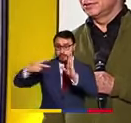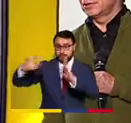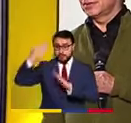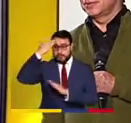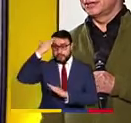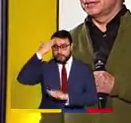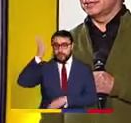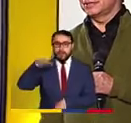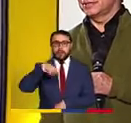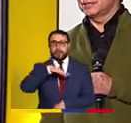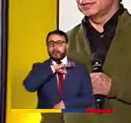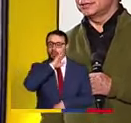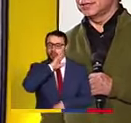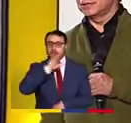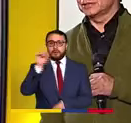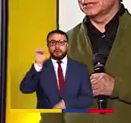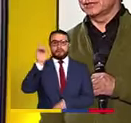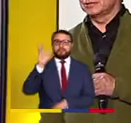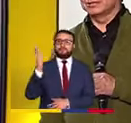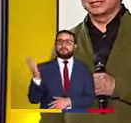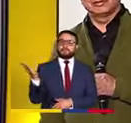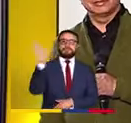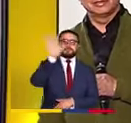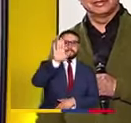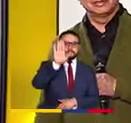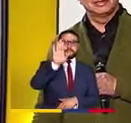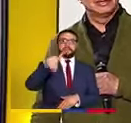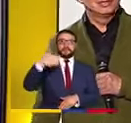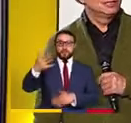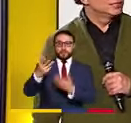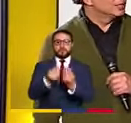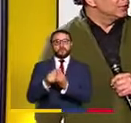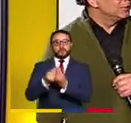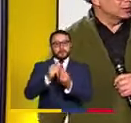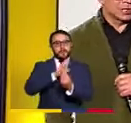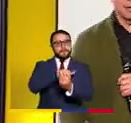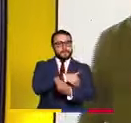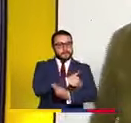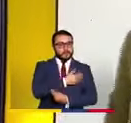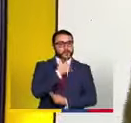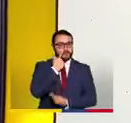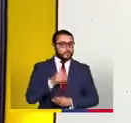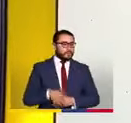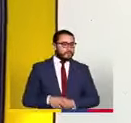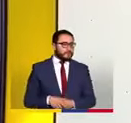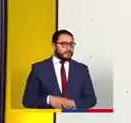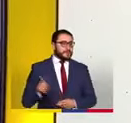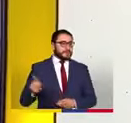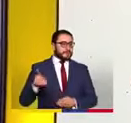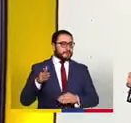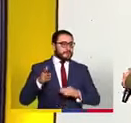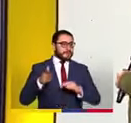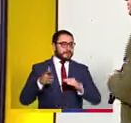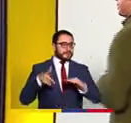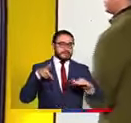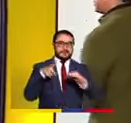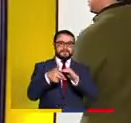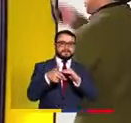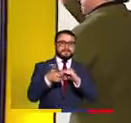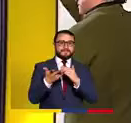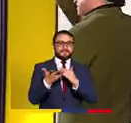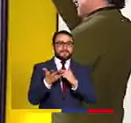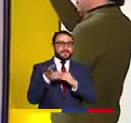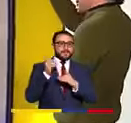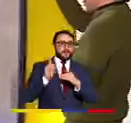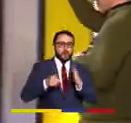no se me duerma por ahí, porque ya vamos a pasar al consejo de... Quedó trabado, no por otra cosa,